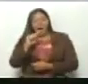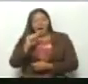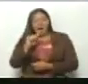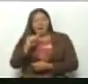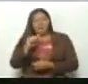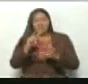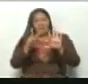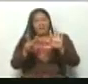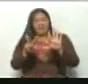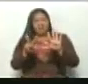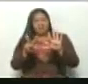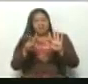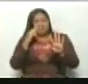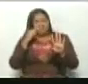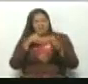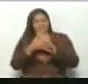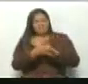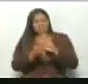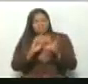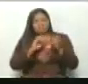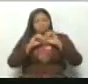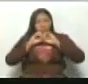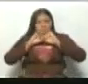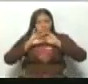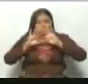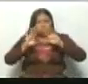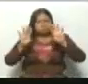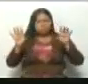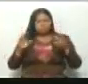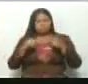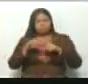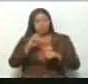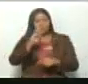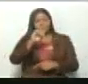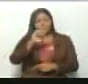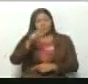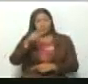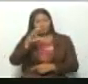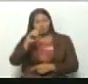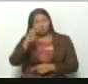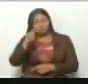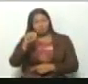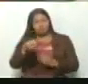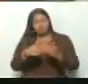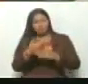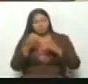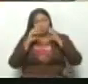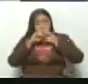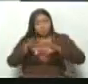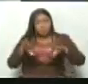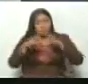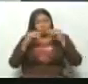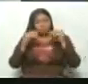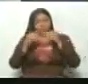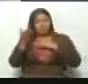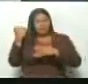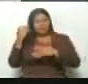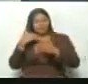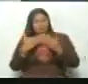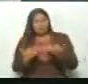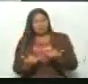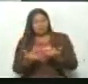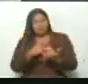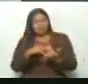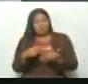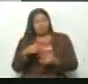una variante consecuencia de la mutación y la evolución de Omicron, pero que por supuesto es más transmisible que todas las demás variantes que hemos